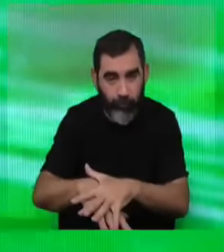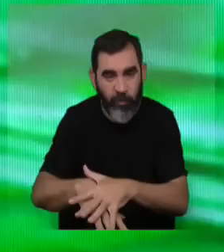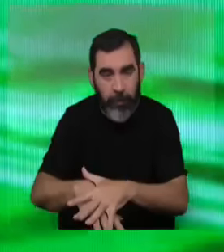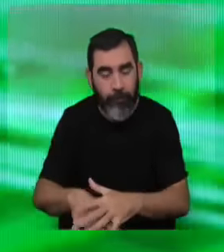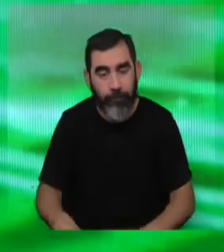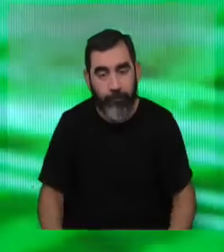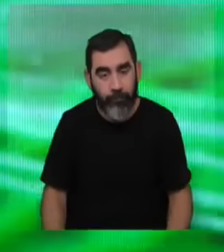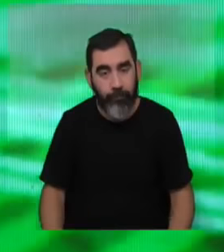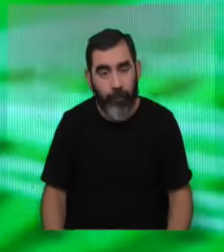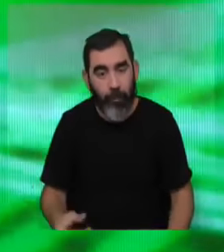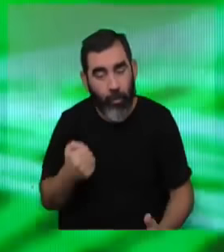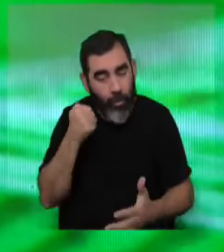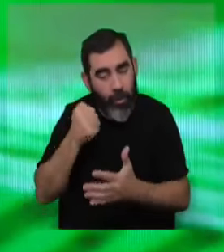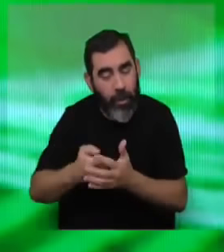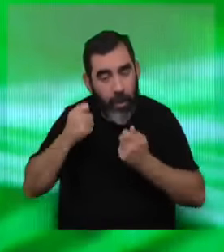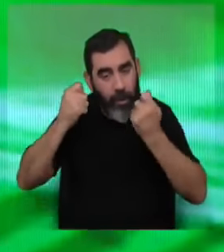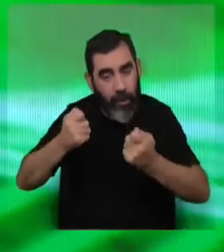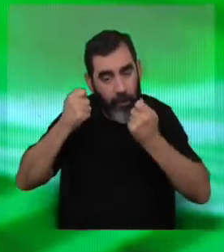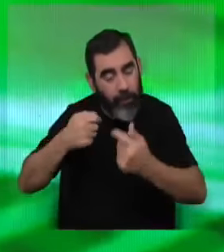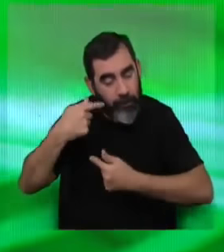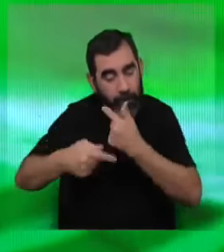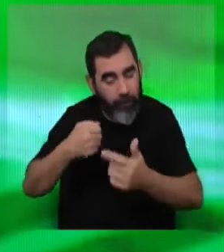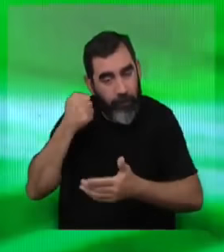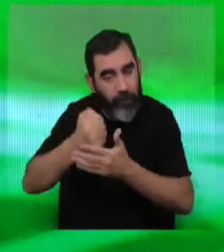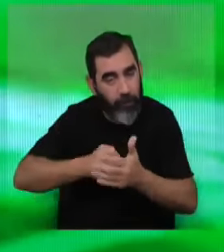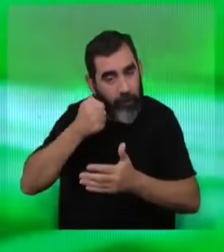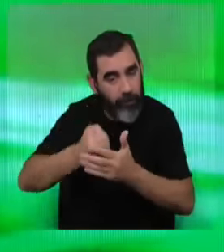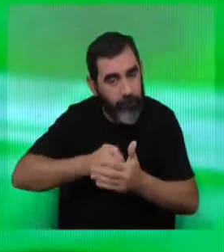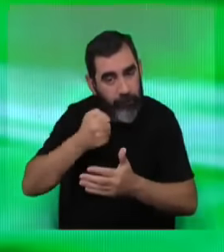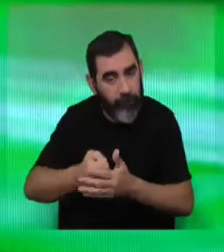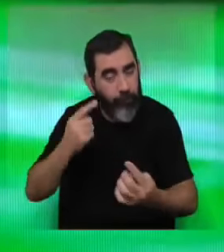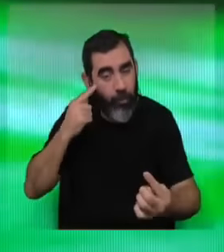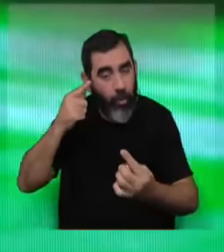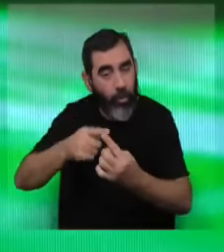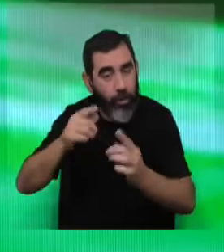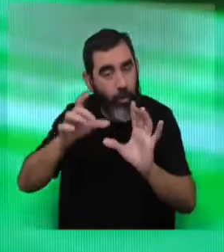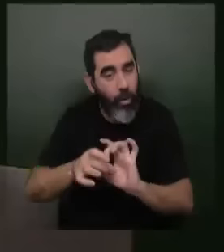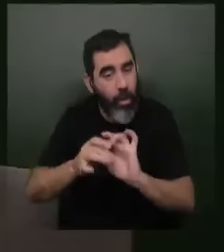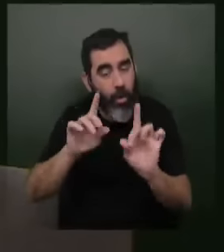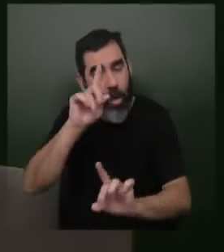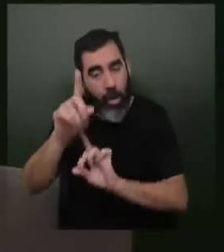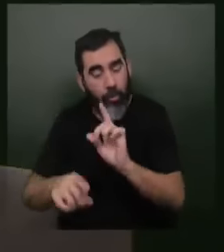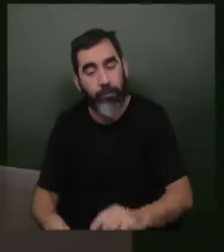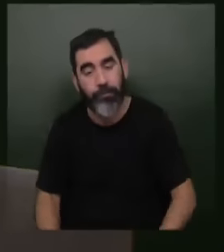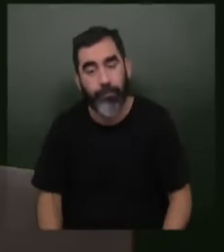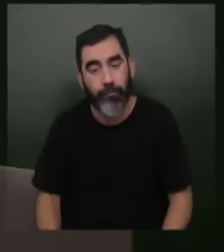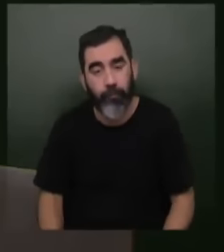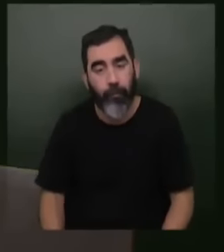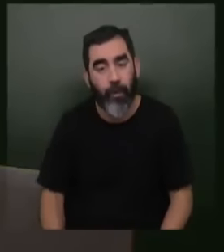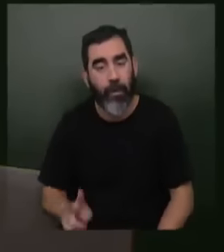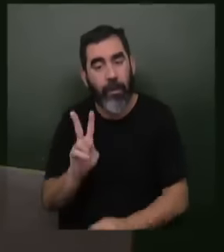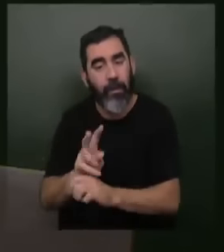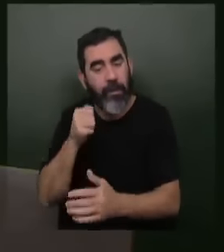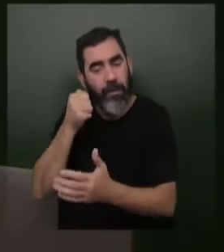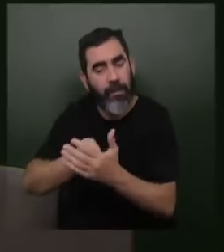desde la resistencia Hay que seguir esto es como un objetivo claro de algunos y algunas ahora que hablas de resistencia